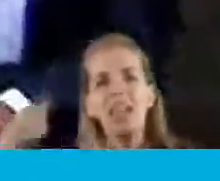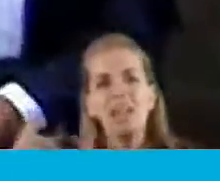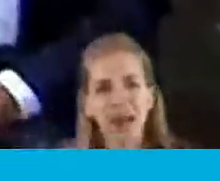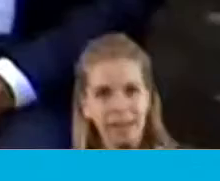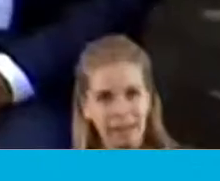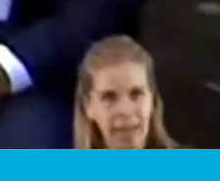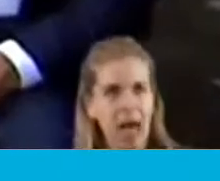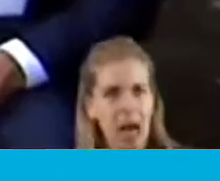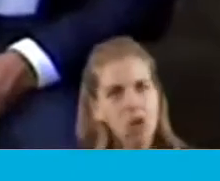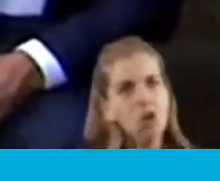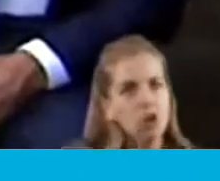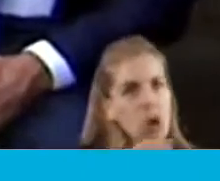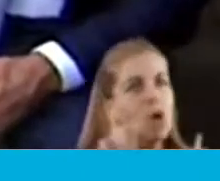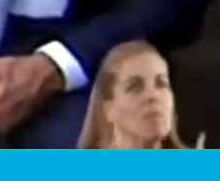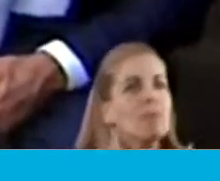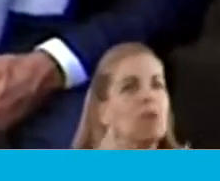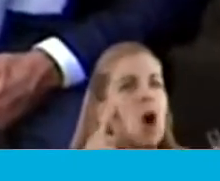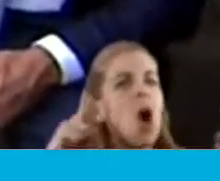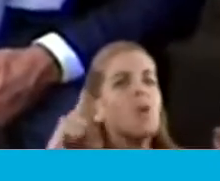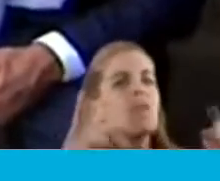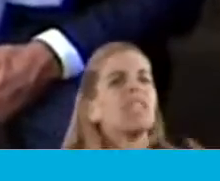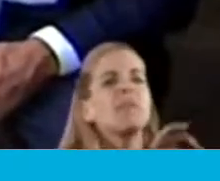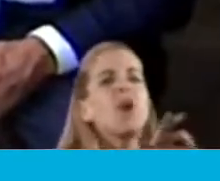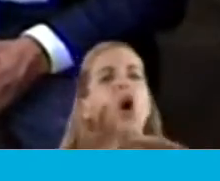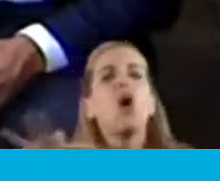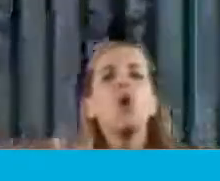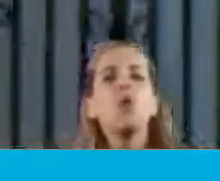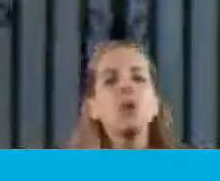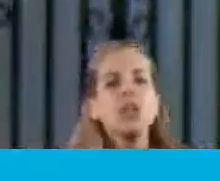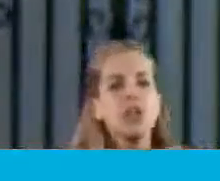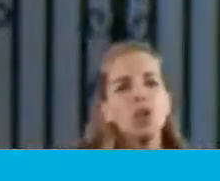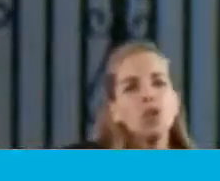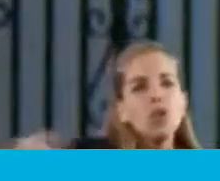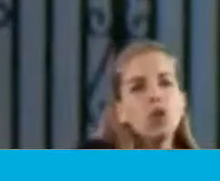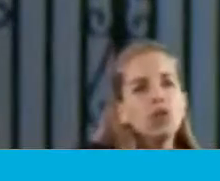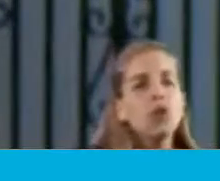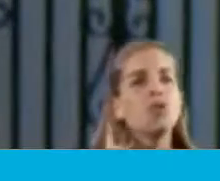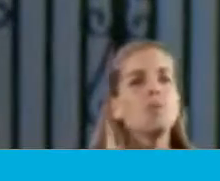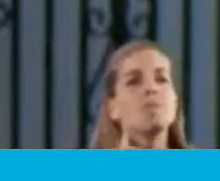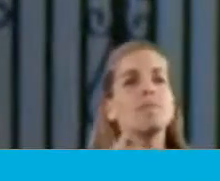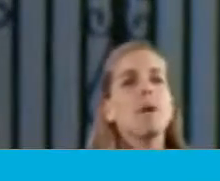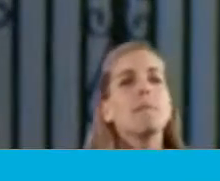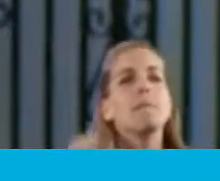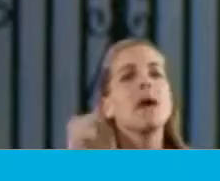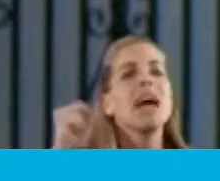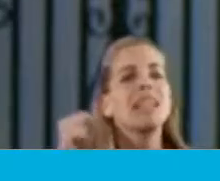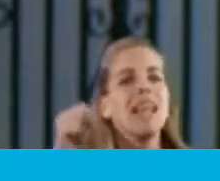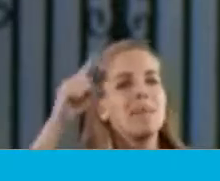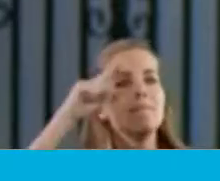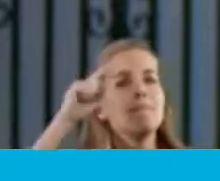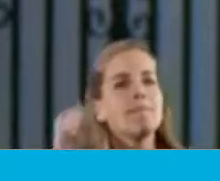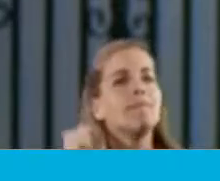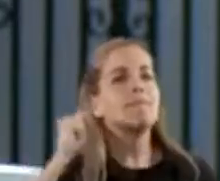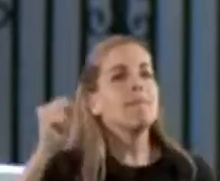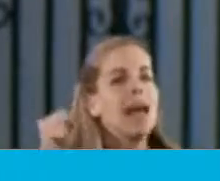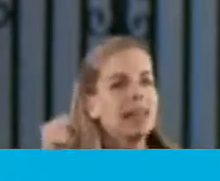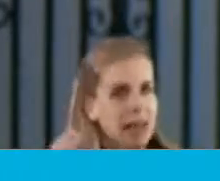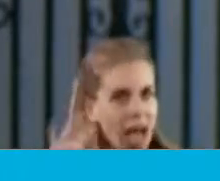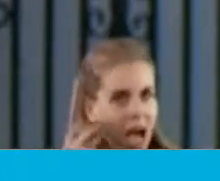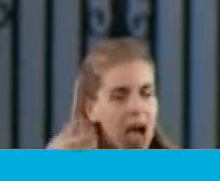une un hilo en la historia. Fuimos patriotas frente a los realistas, patria frente a la